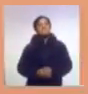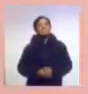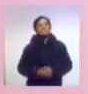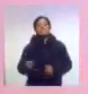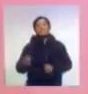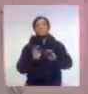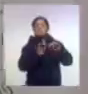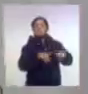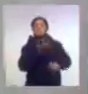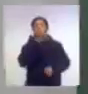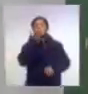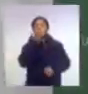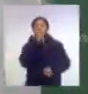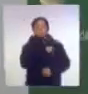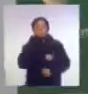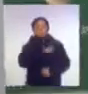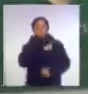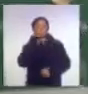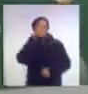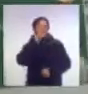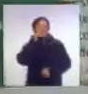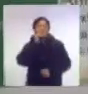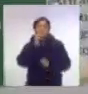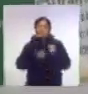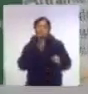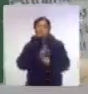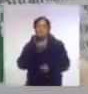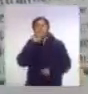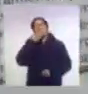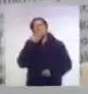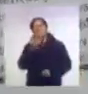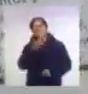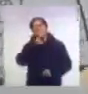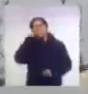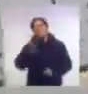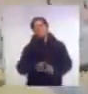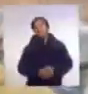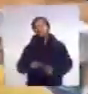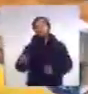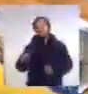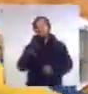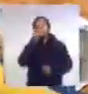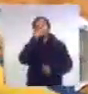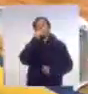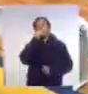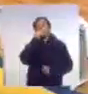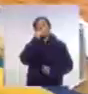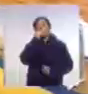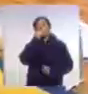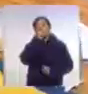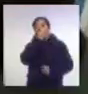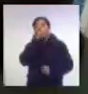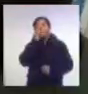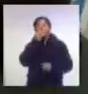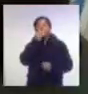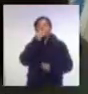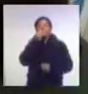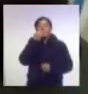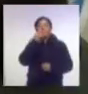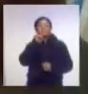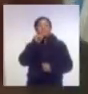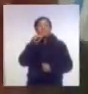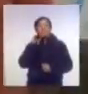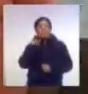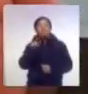Incursionar en hábitos saludables siempre será la mejor opción, ya que también dejar de comer puede causar daños irreversibles a distintos